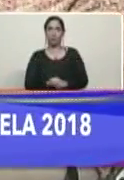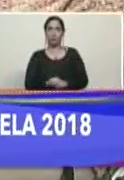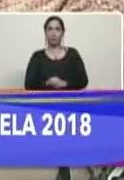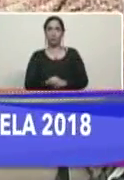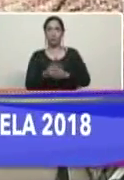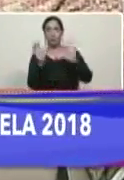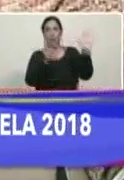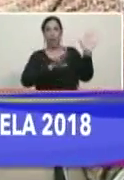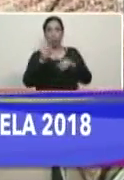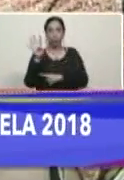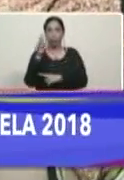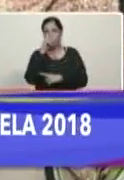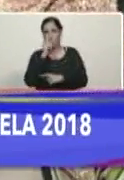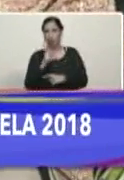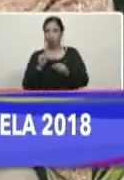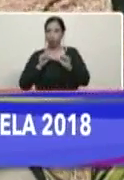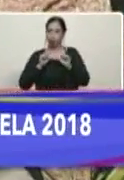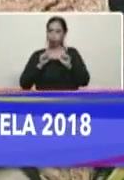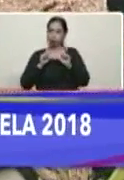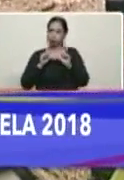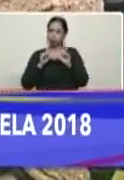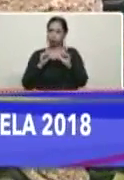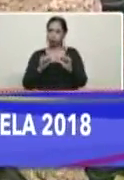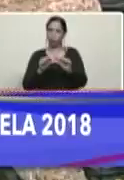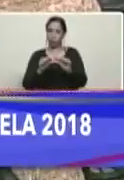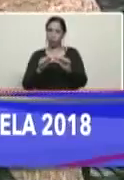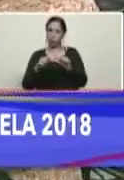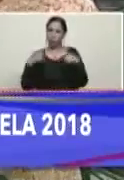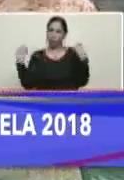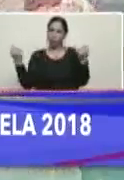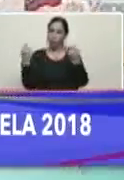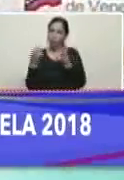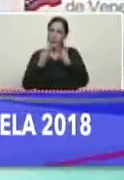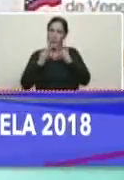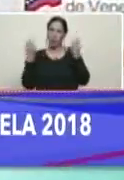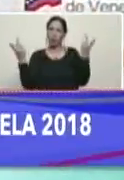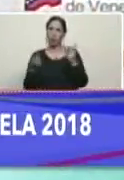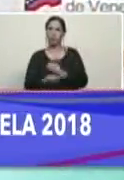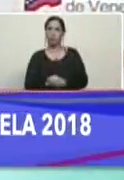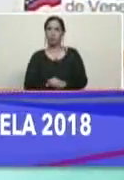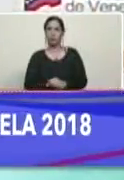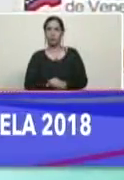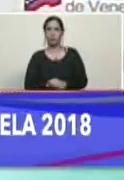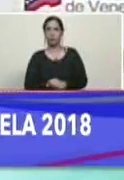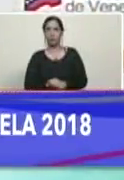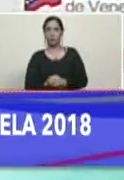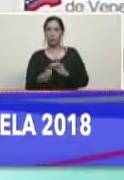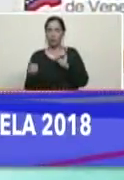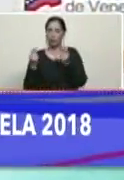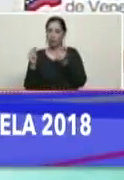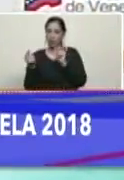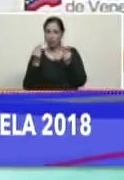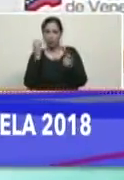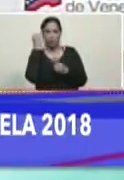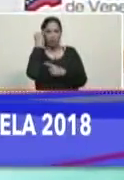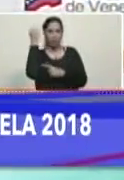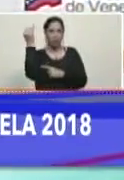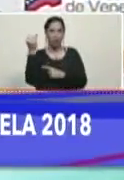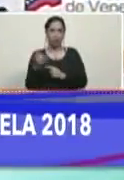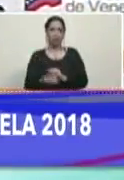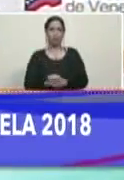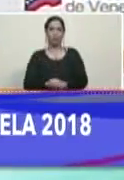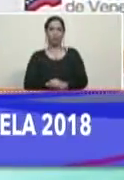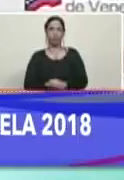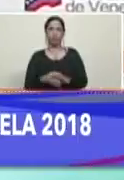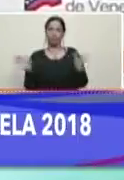14 años continuos promoviendo la edición, el debate de ideas,